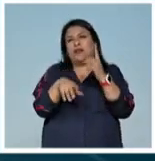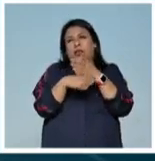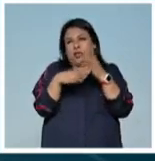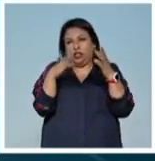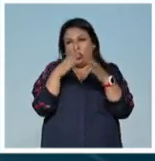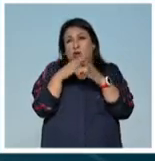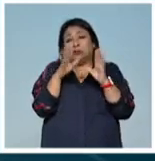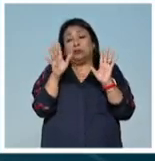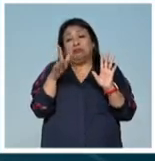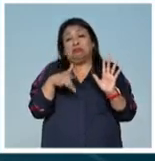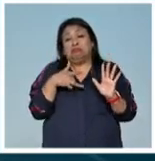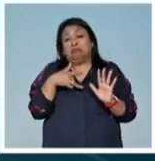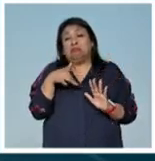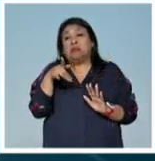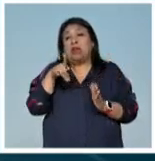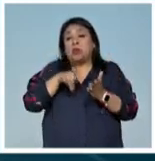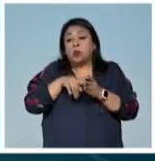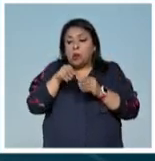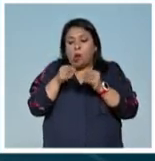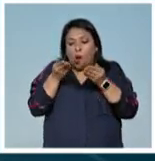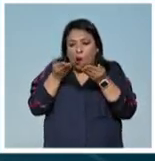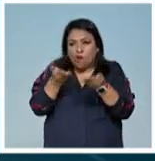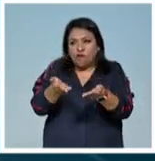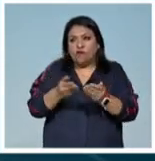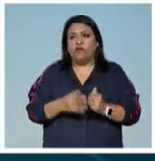que aparentemente estaban allí a manera de ofrenda.